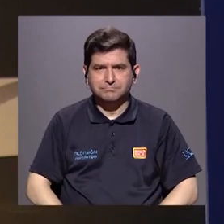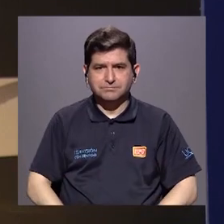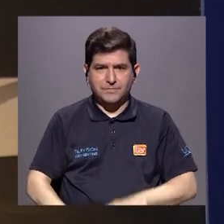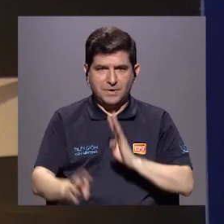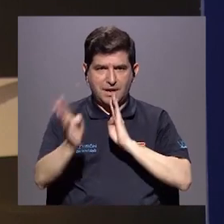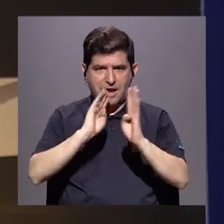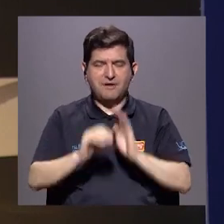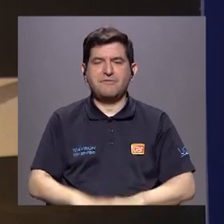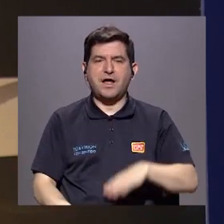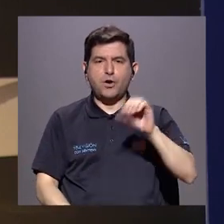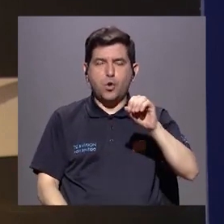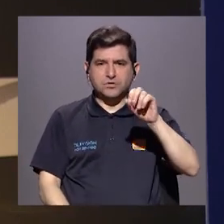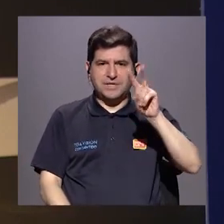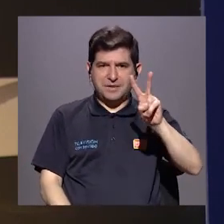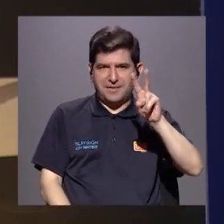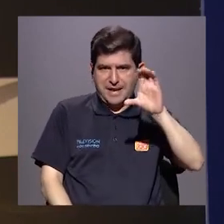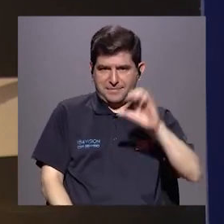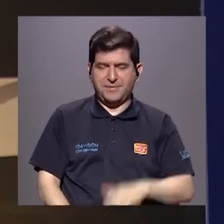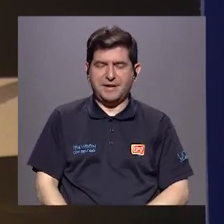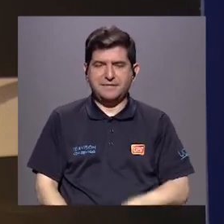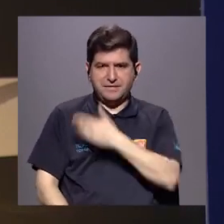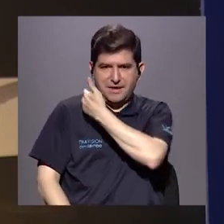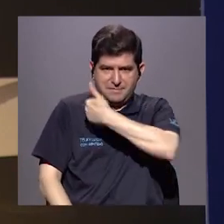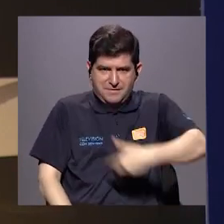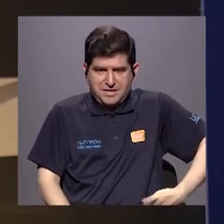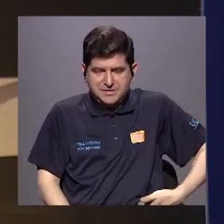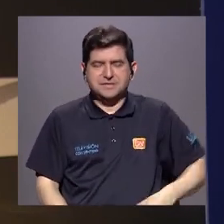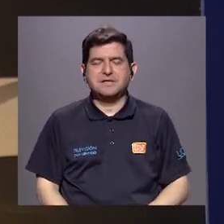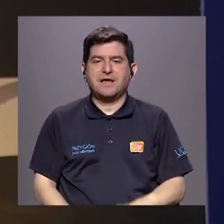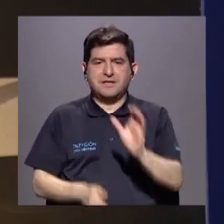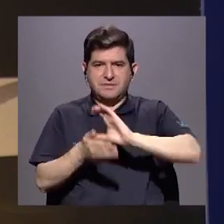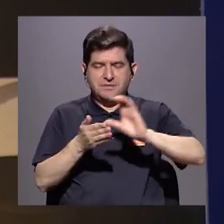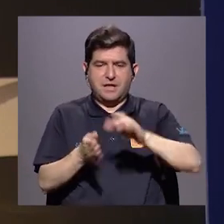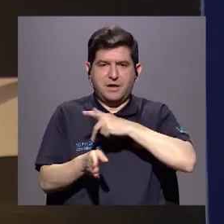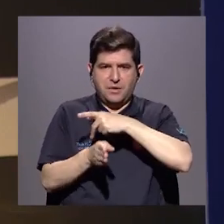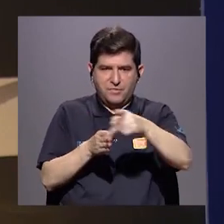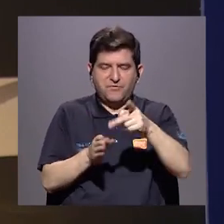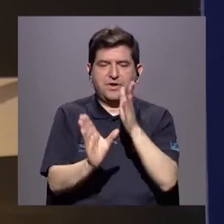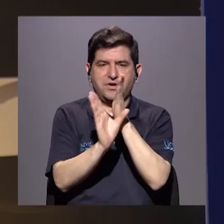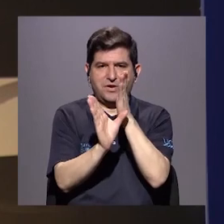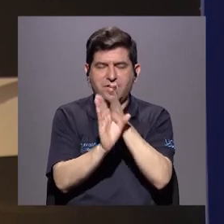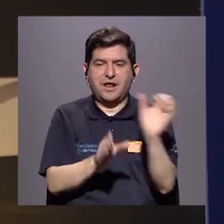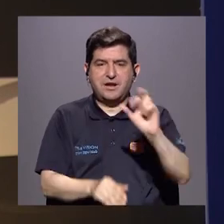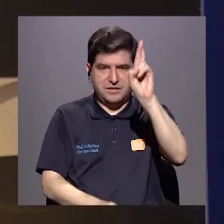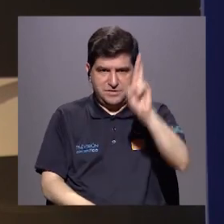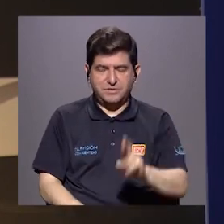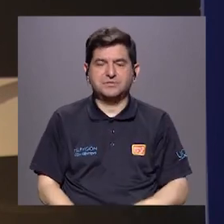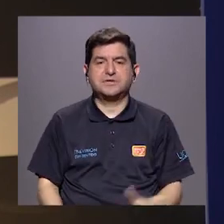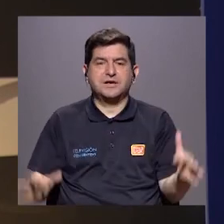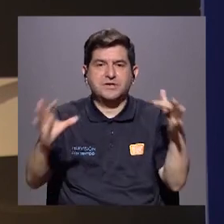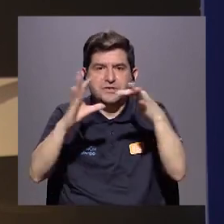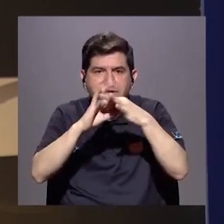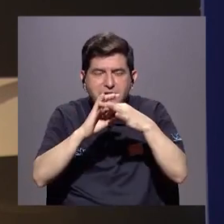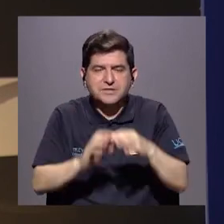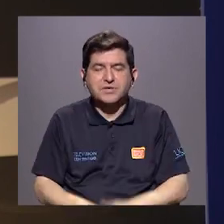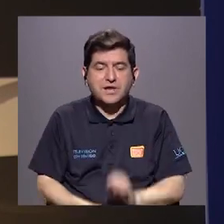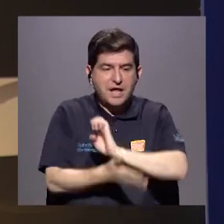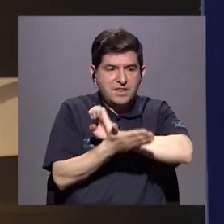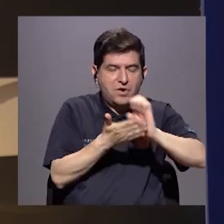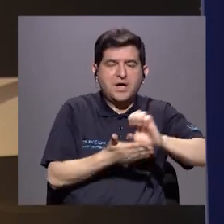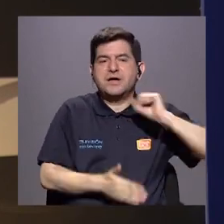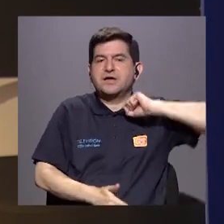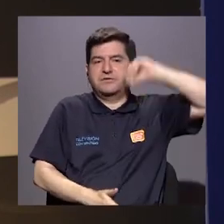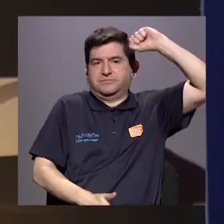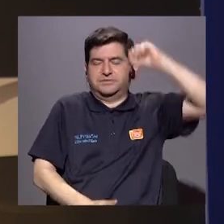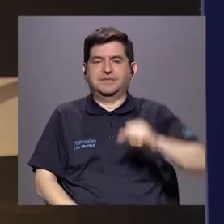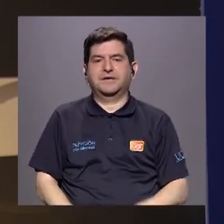conversando con oscar valverde cerebros presidente del colegio de profesionales en psicología de costa rica- acerca de la prevención del suicidio